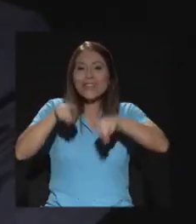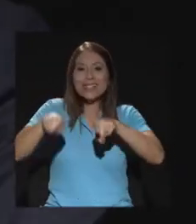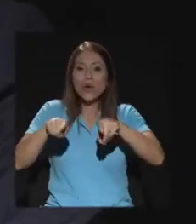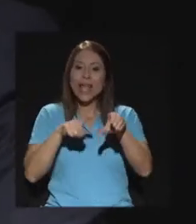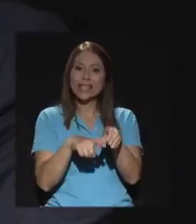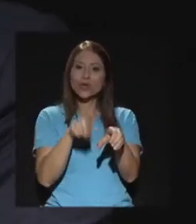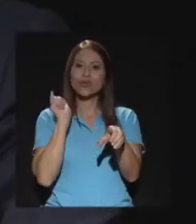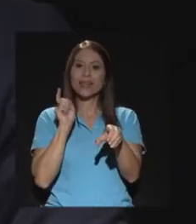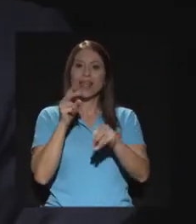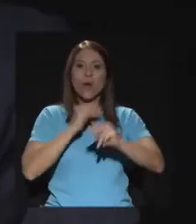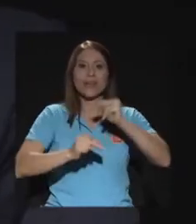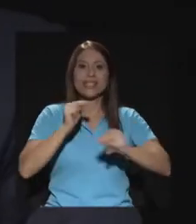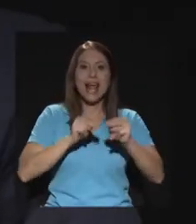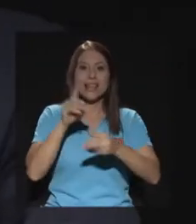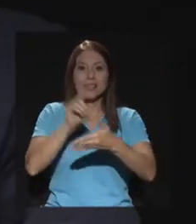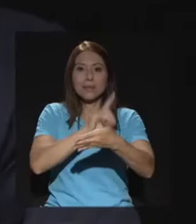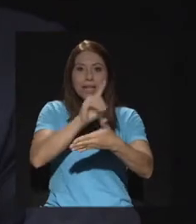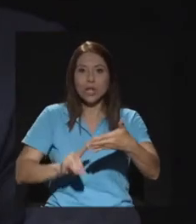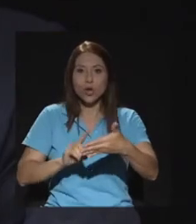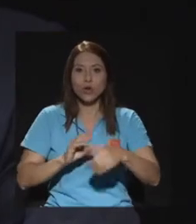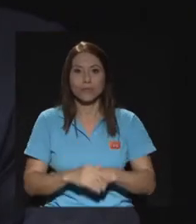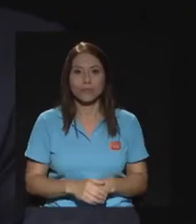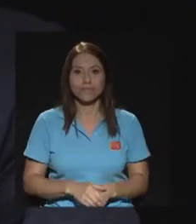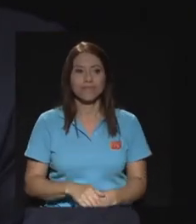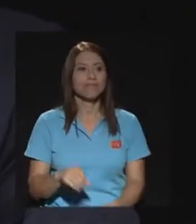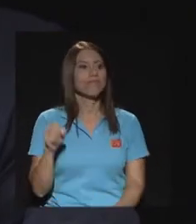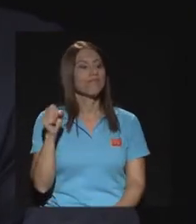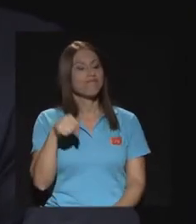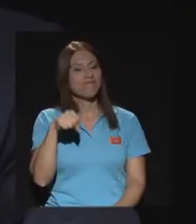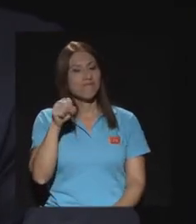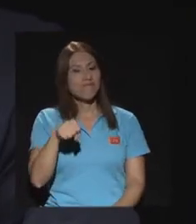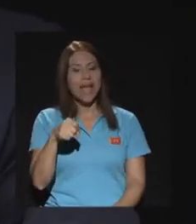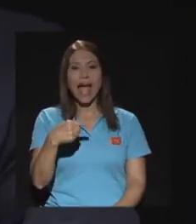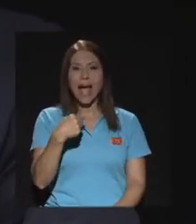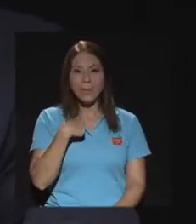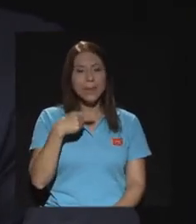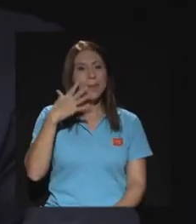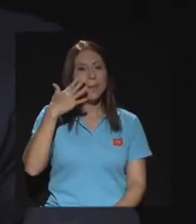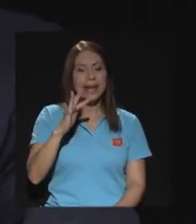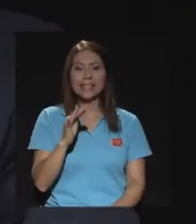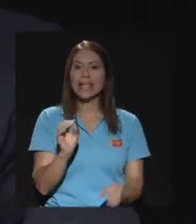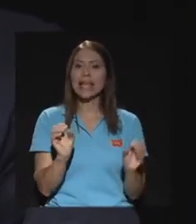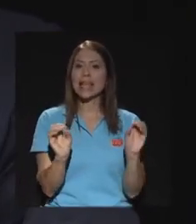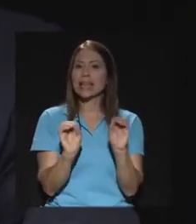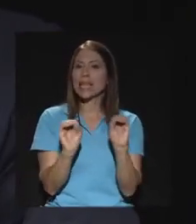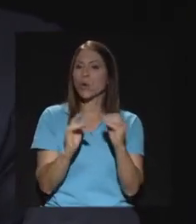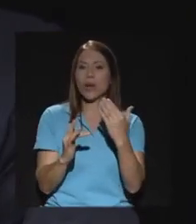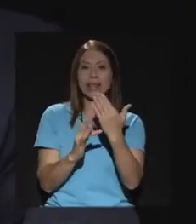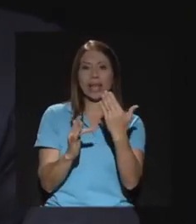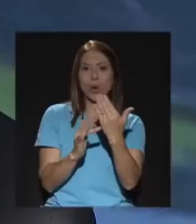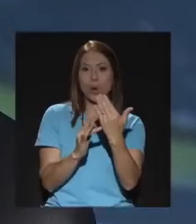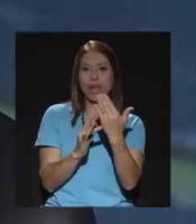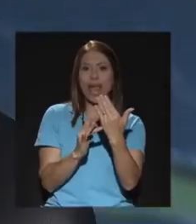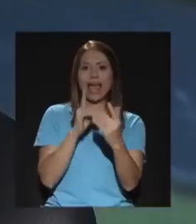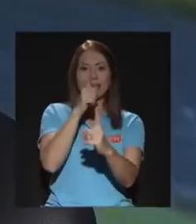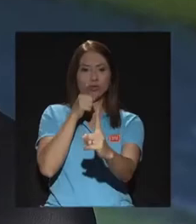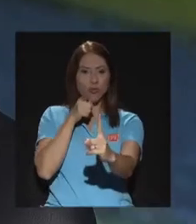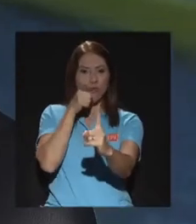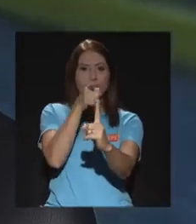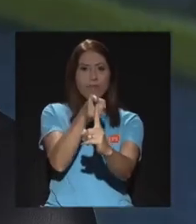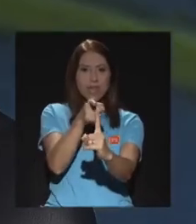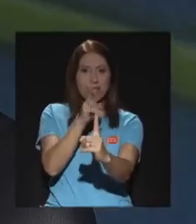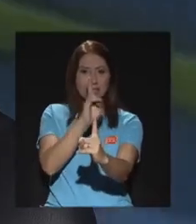y discriminatorio. Doña Giselle. Sí, a mí me parece que ninguna tecnología es un fin en sí mismo y por lo